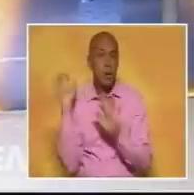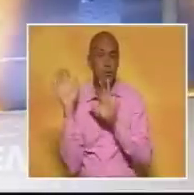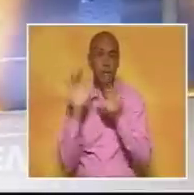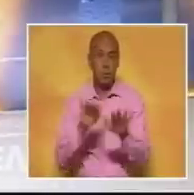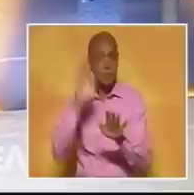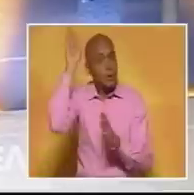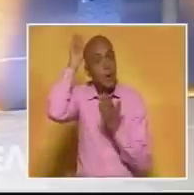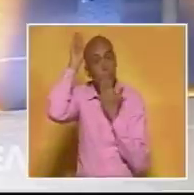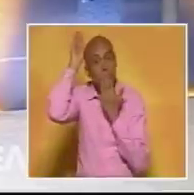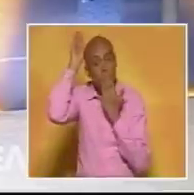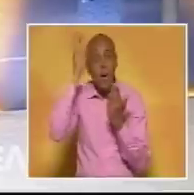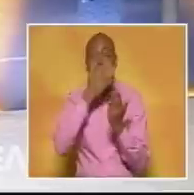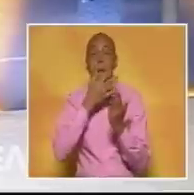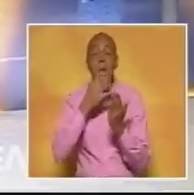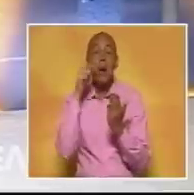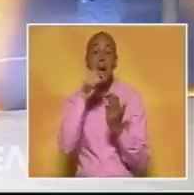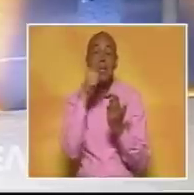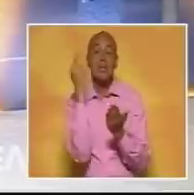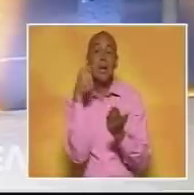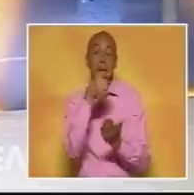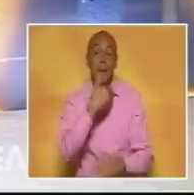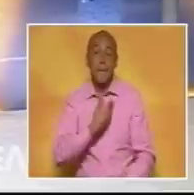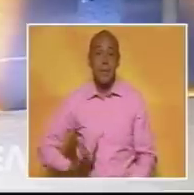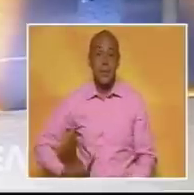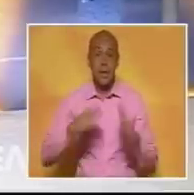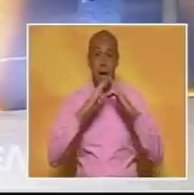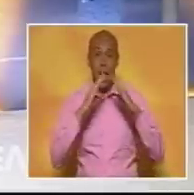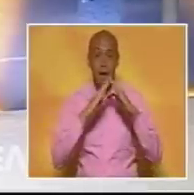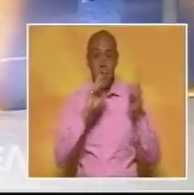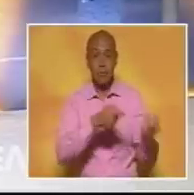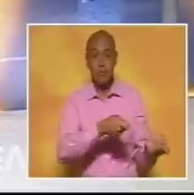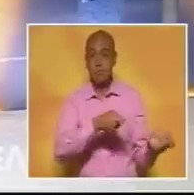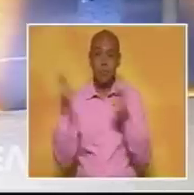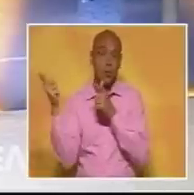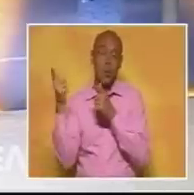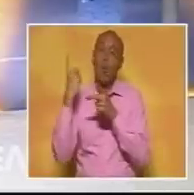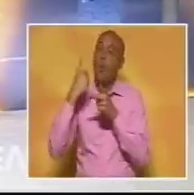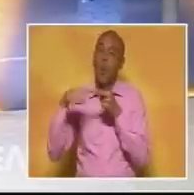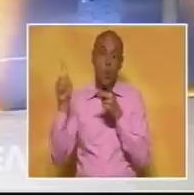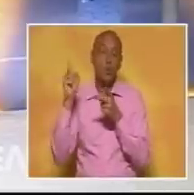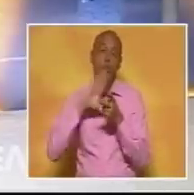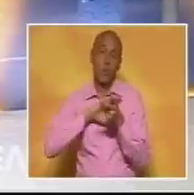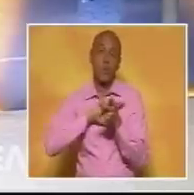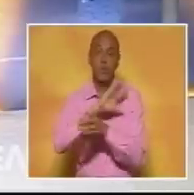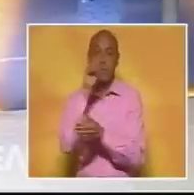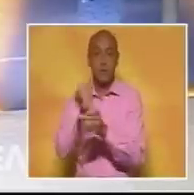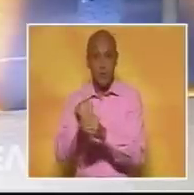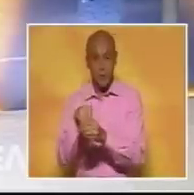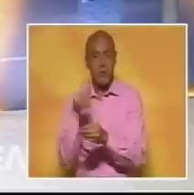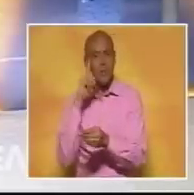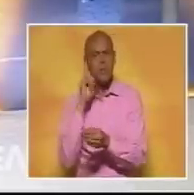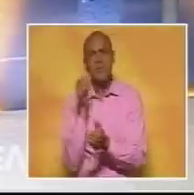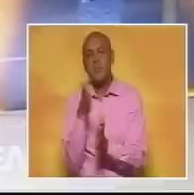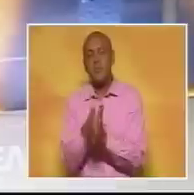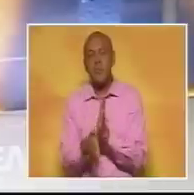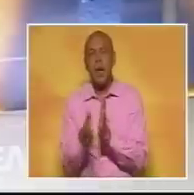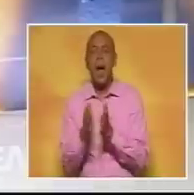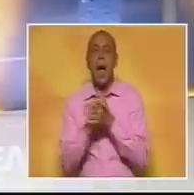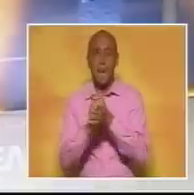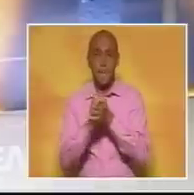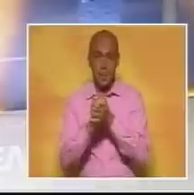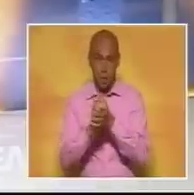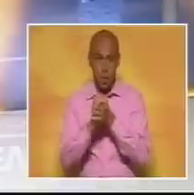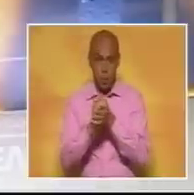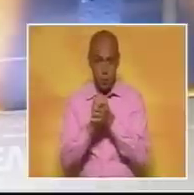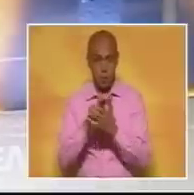provocado la evacuación del Palacio Presidencial y el traslado de la sede de gobierno a Guayaquil. César Velastegui, de nuestro canal